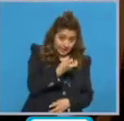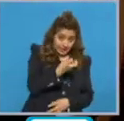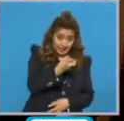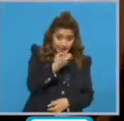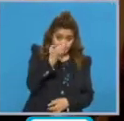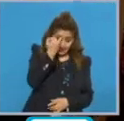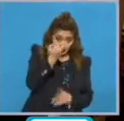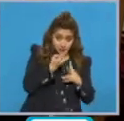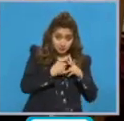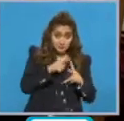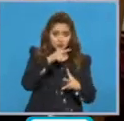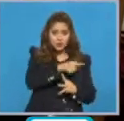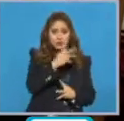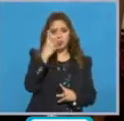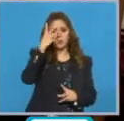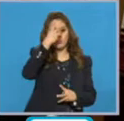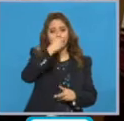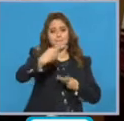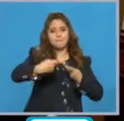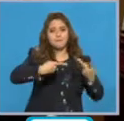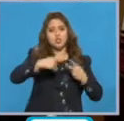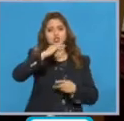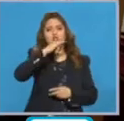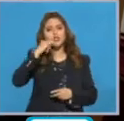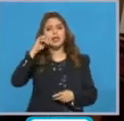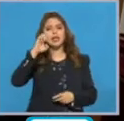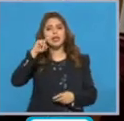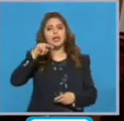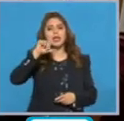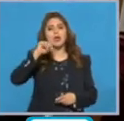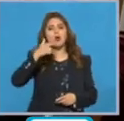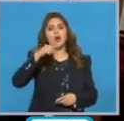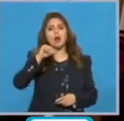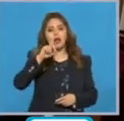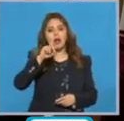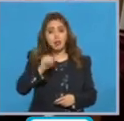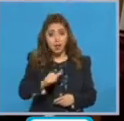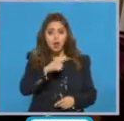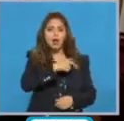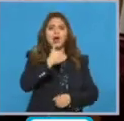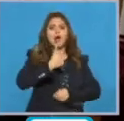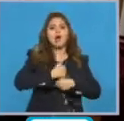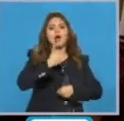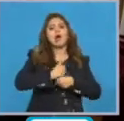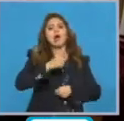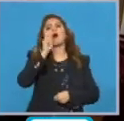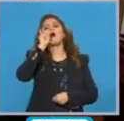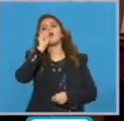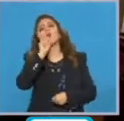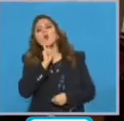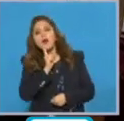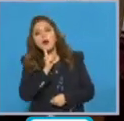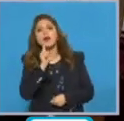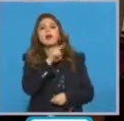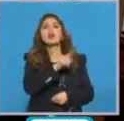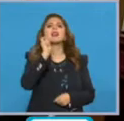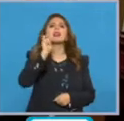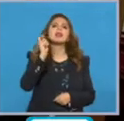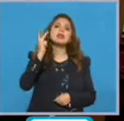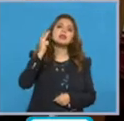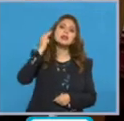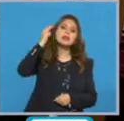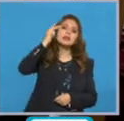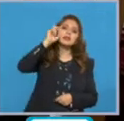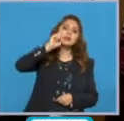es la belleza, la obra maestra del chile en nogada, que aquí lo encontramos con la abuela, que es reina en eso